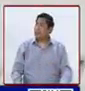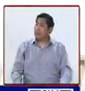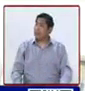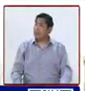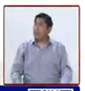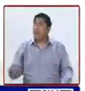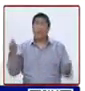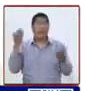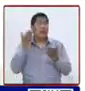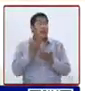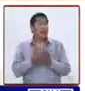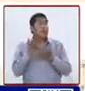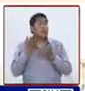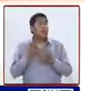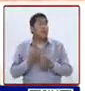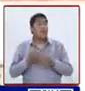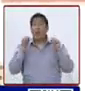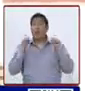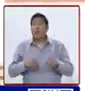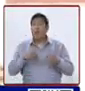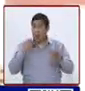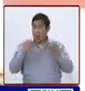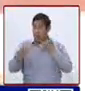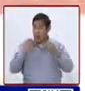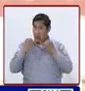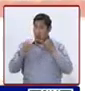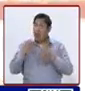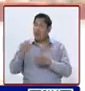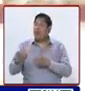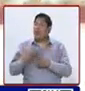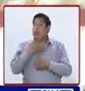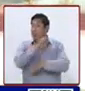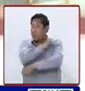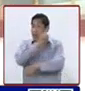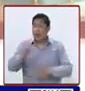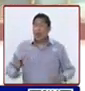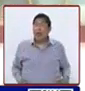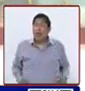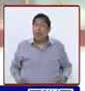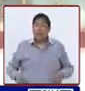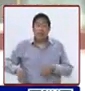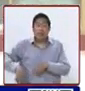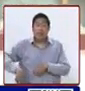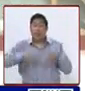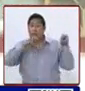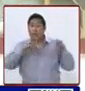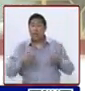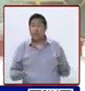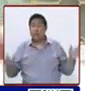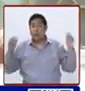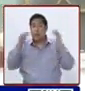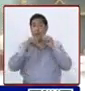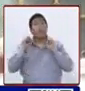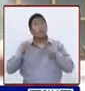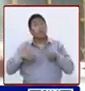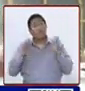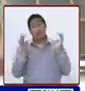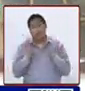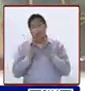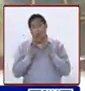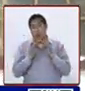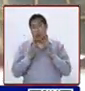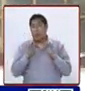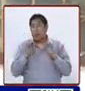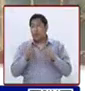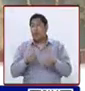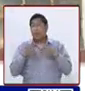Bueno, llegamos justamente para poder recabar información y nos indican que el alcalde se encuentra en la ciudad de La Paz. Haremos lo posible por contactarnos con él